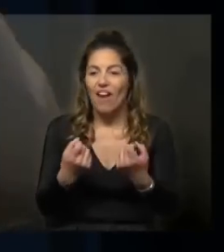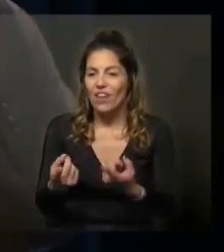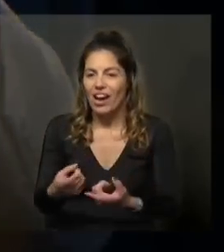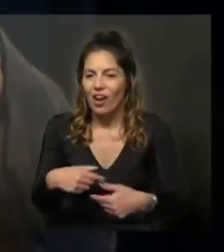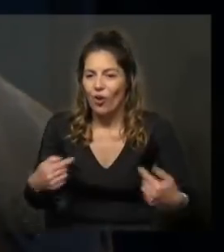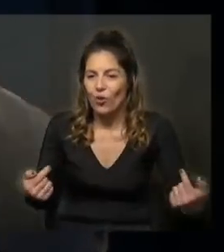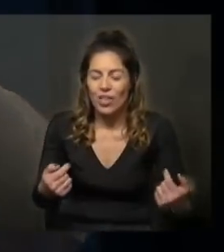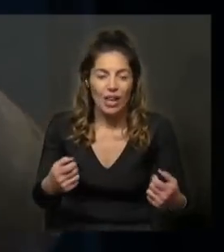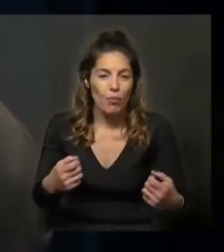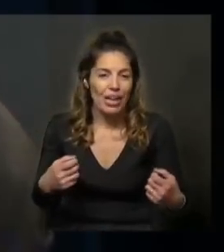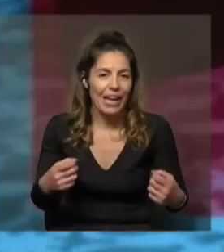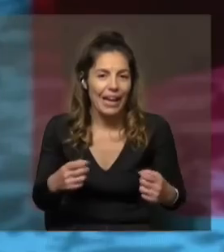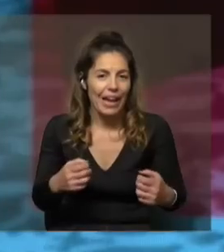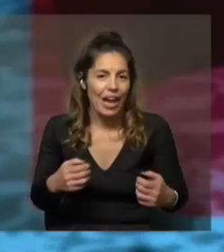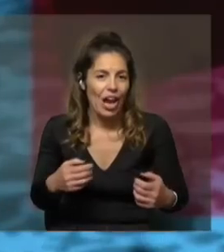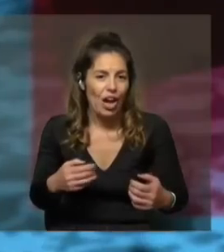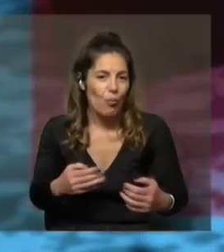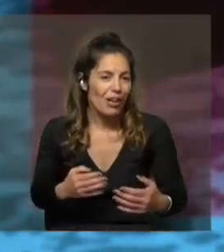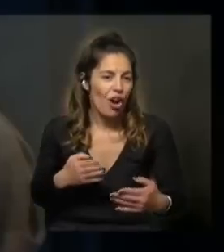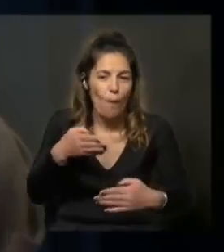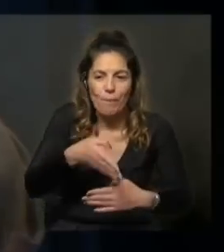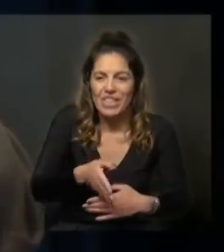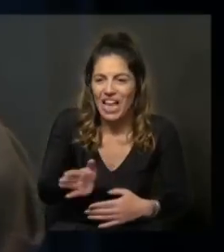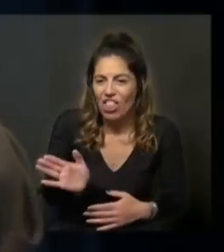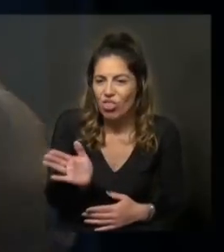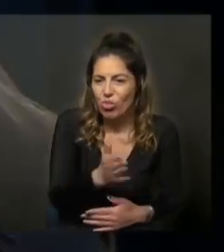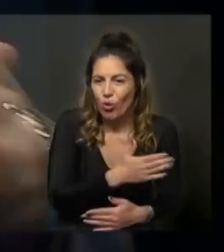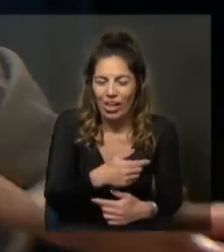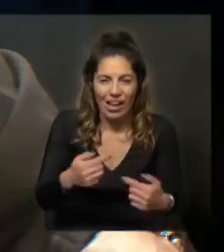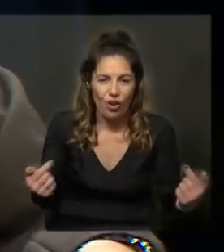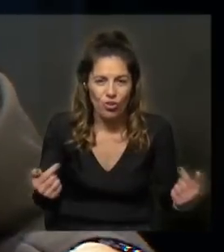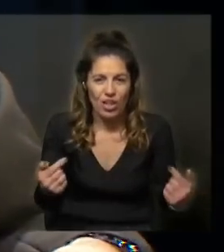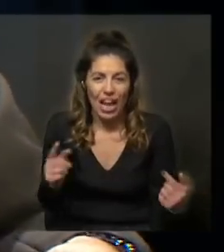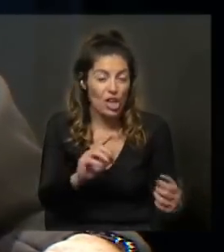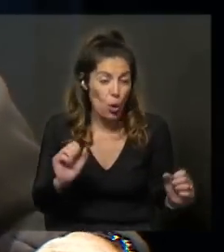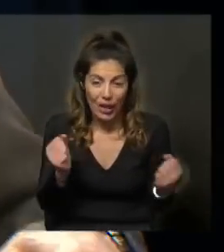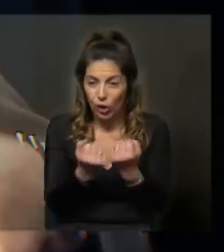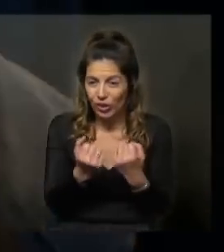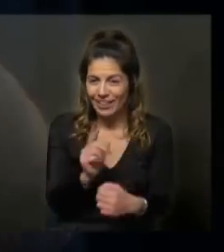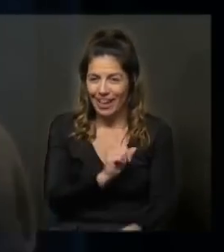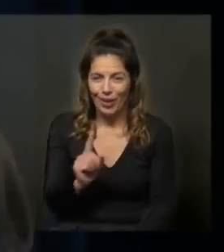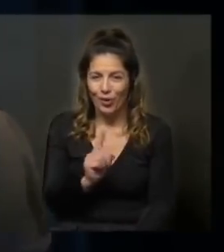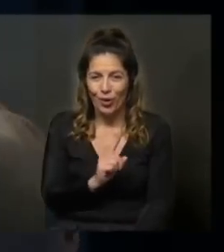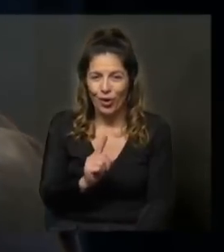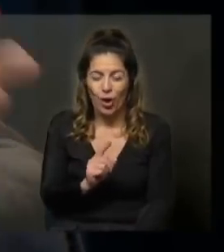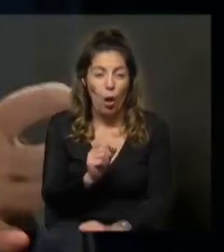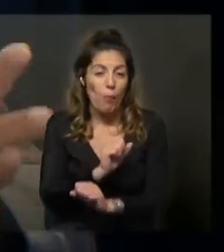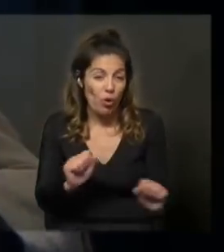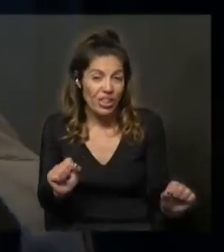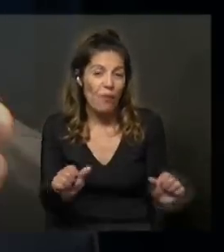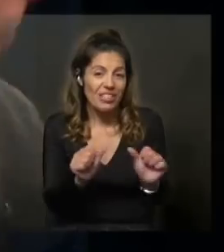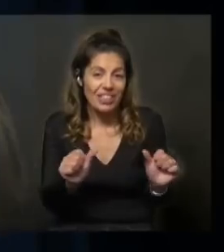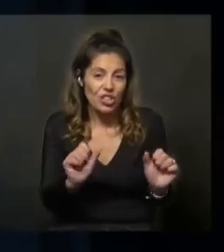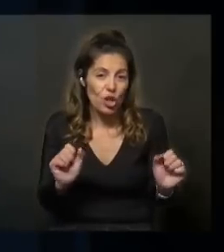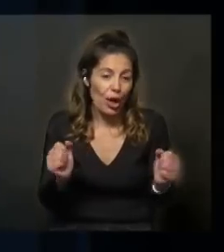que rompía todos los esquemas Pero además no a escondida Claro porque podía haber sido escondido